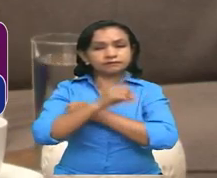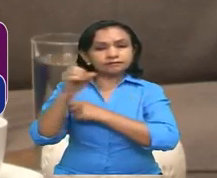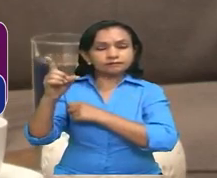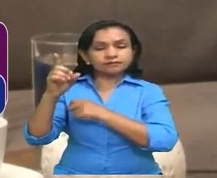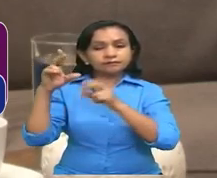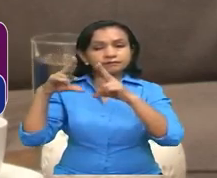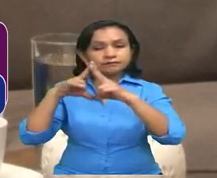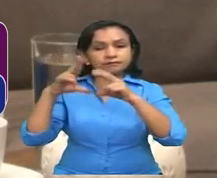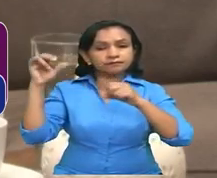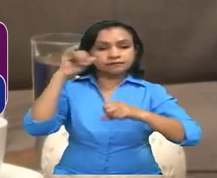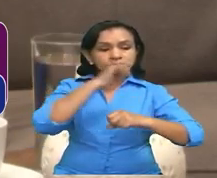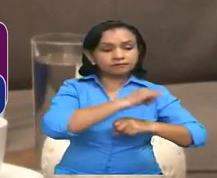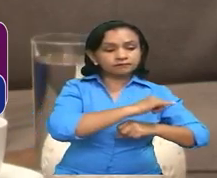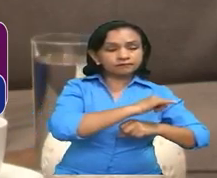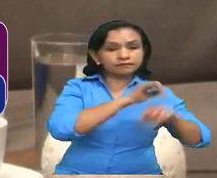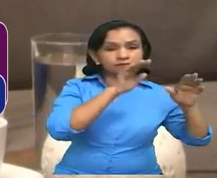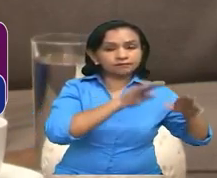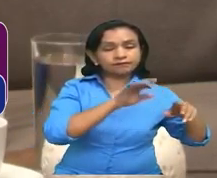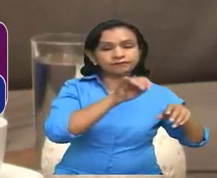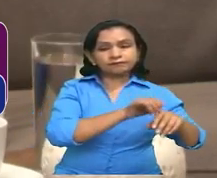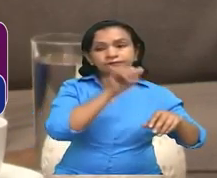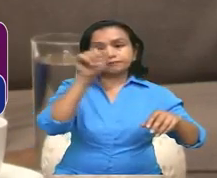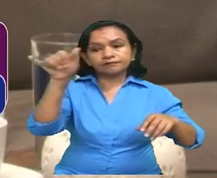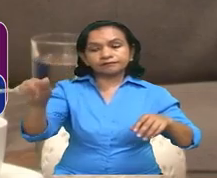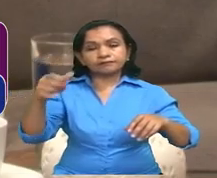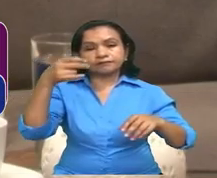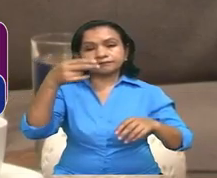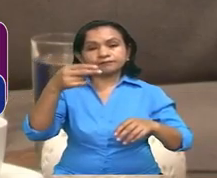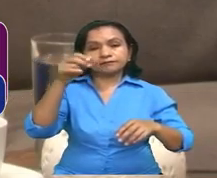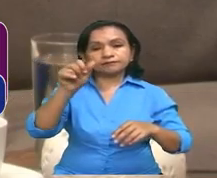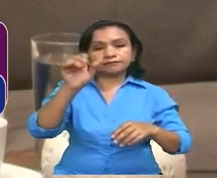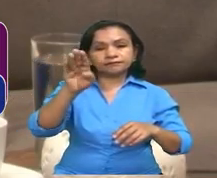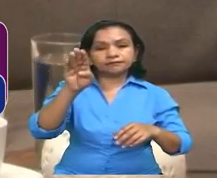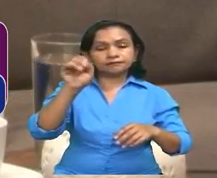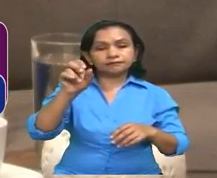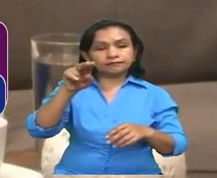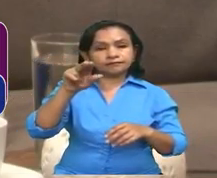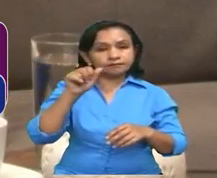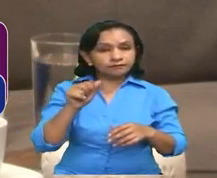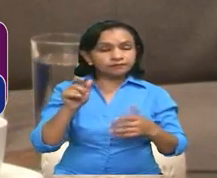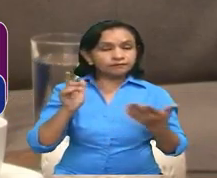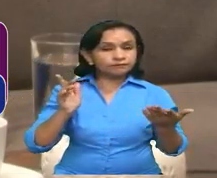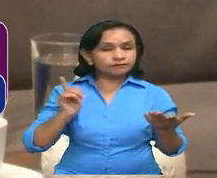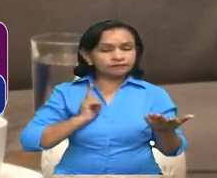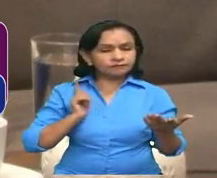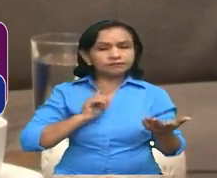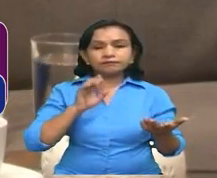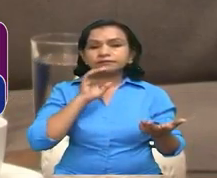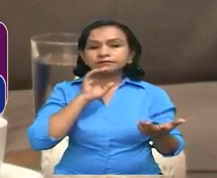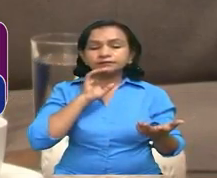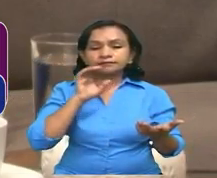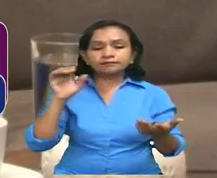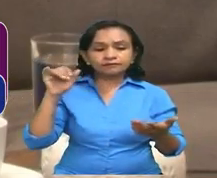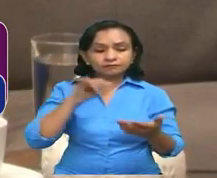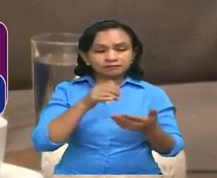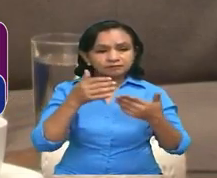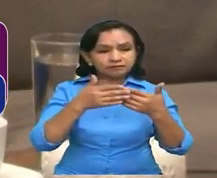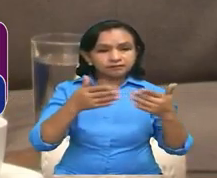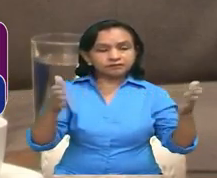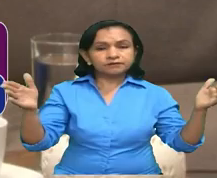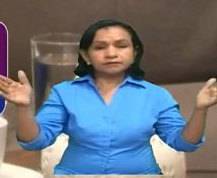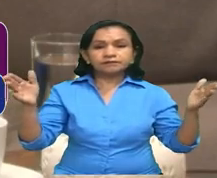y creamos en alianza y de manera conjunta esos paquetes que usted menciona. Ellos tenían la posibilidad de estar 7 días